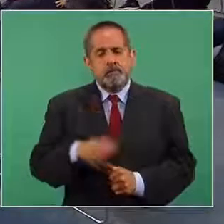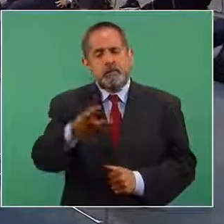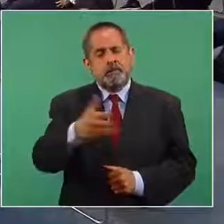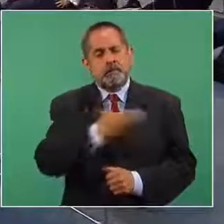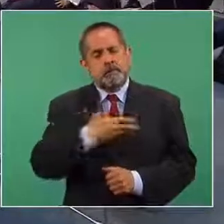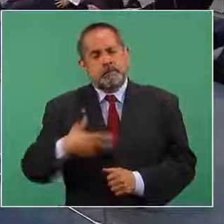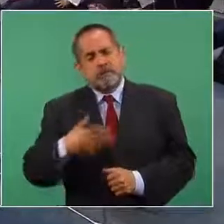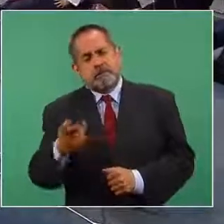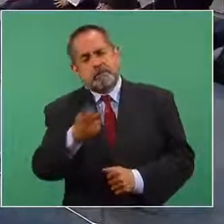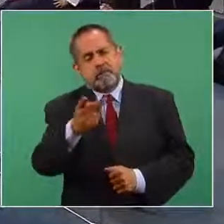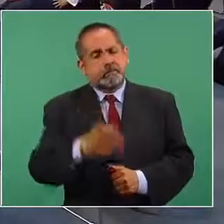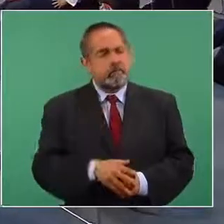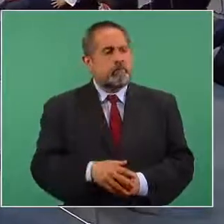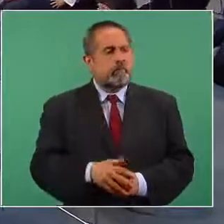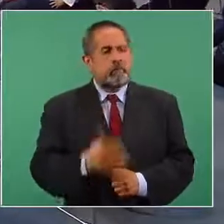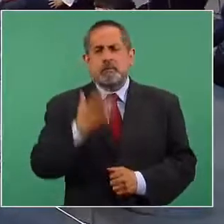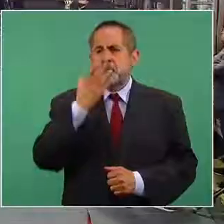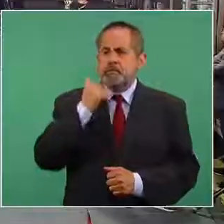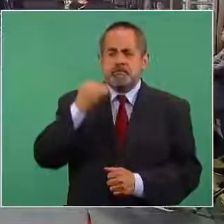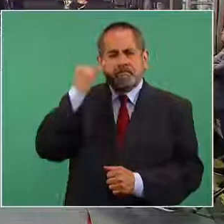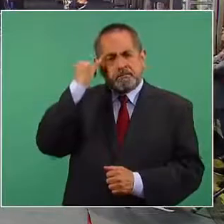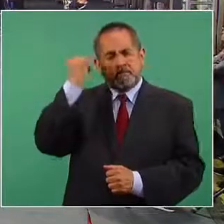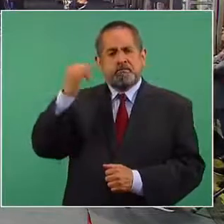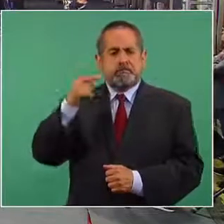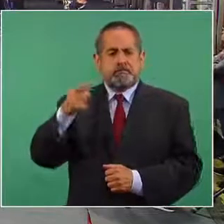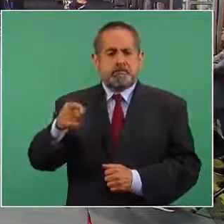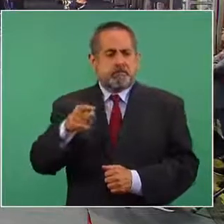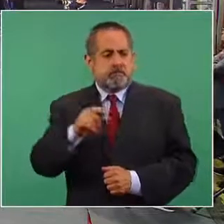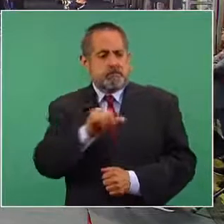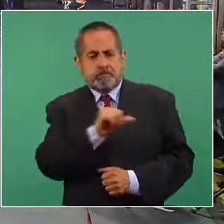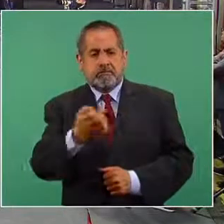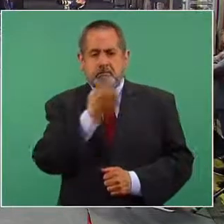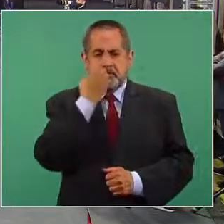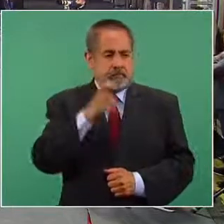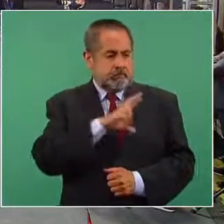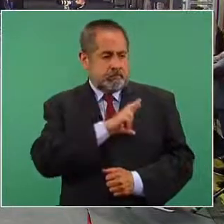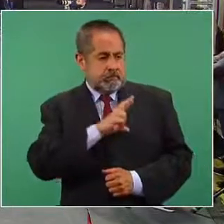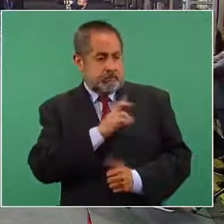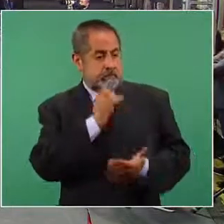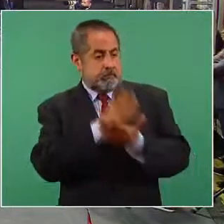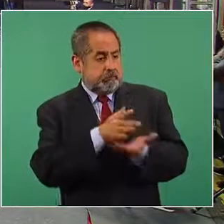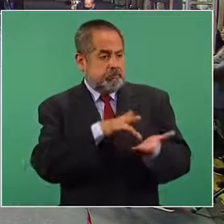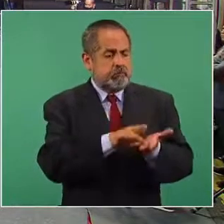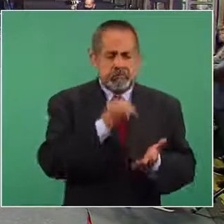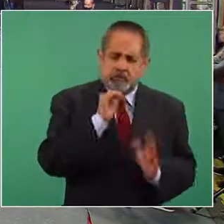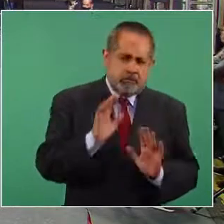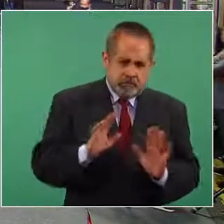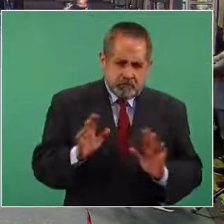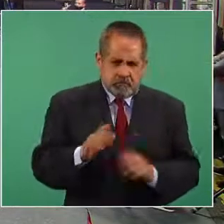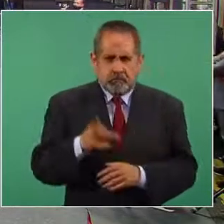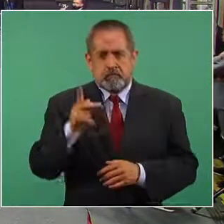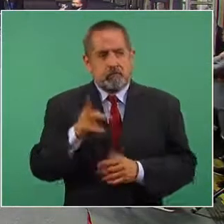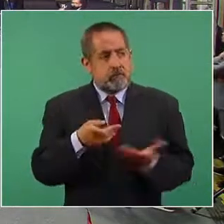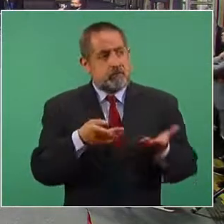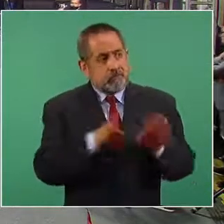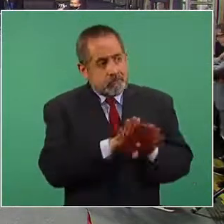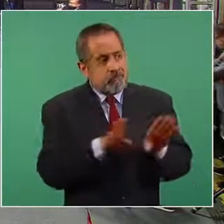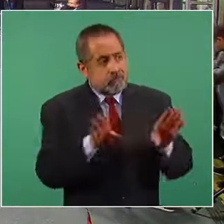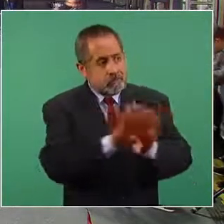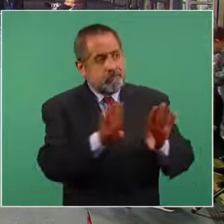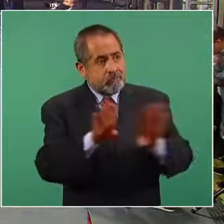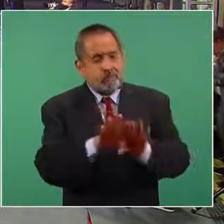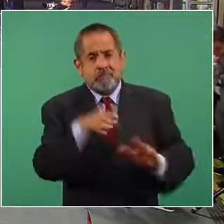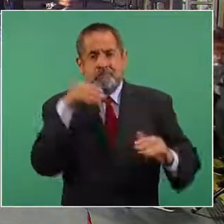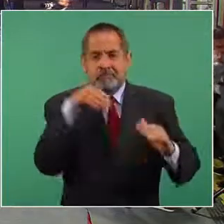comentado que no hay como un proyecto para apoyar a las escuelas particulares. Sin embargo, pues siguen cerrando